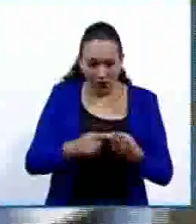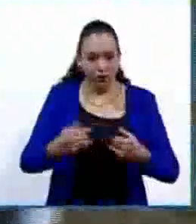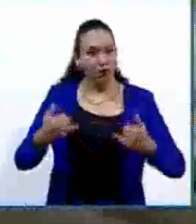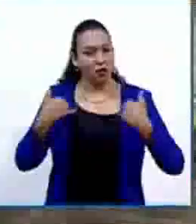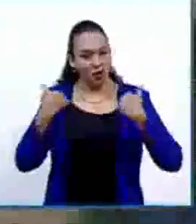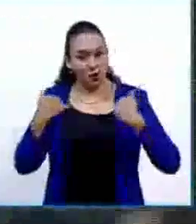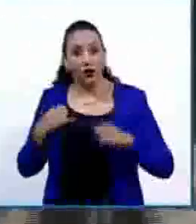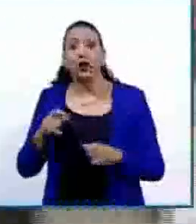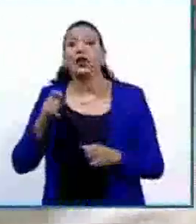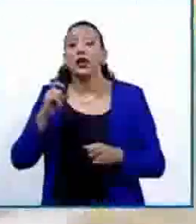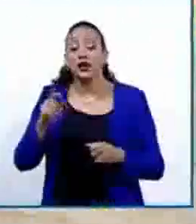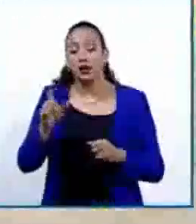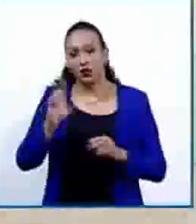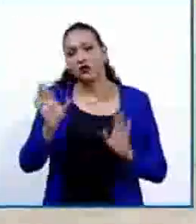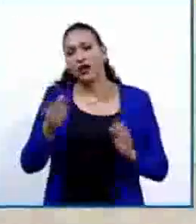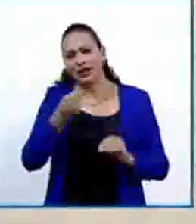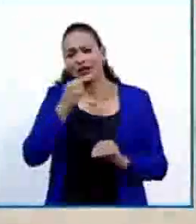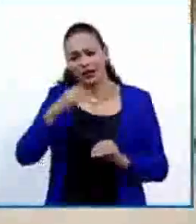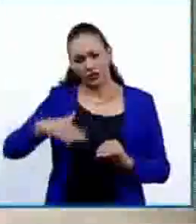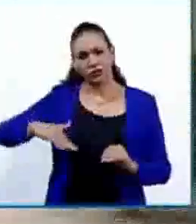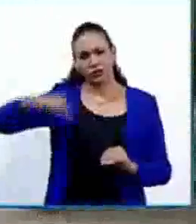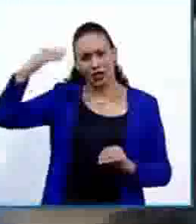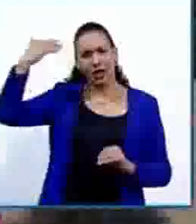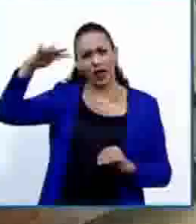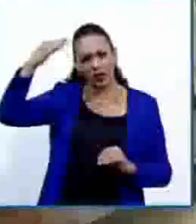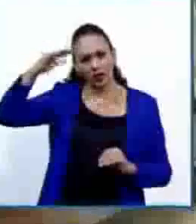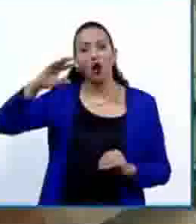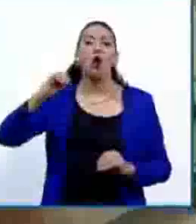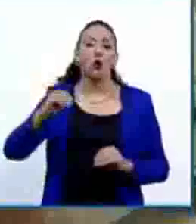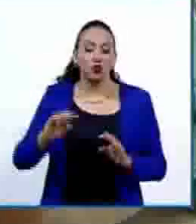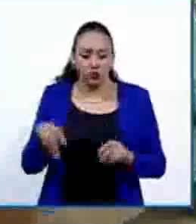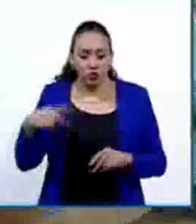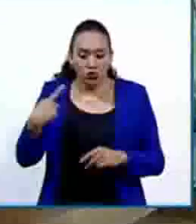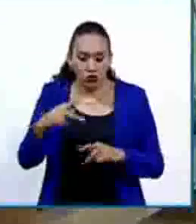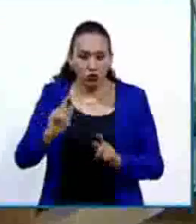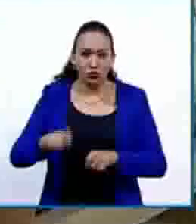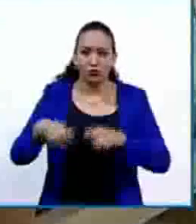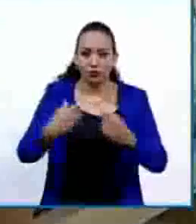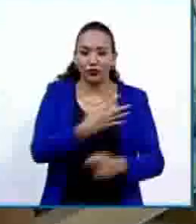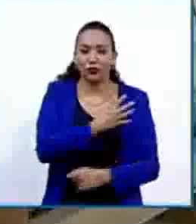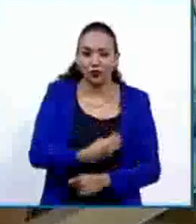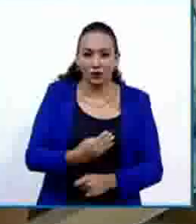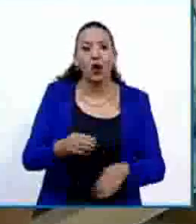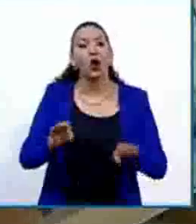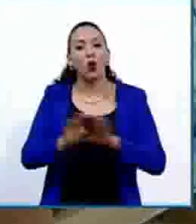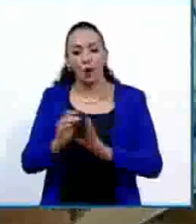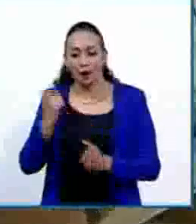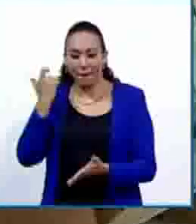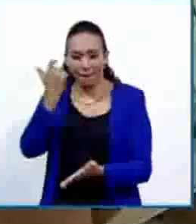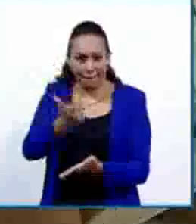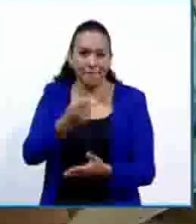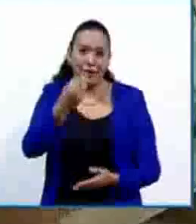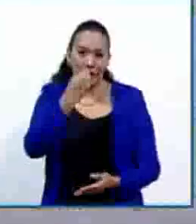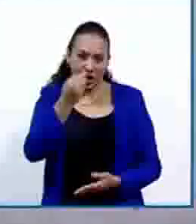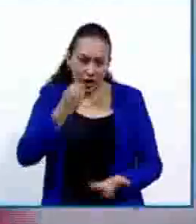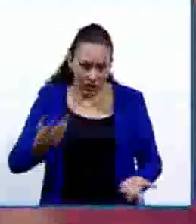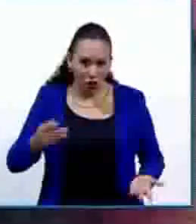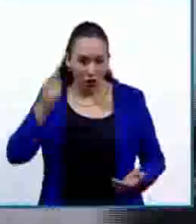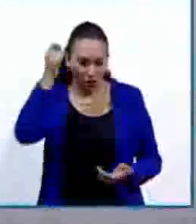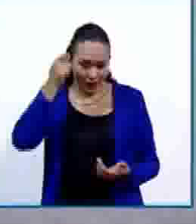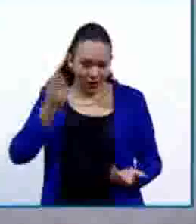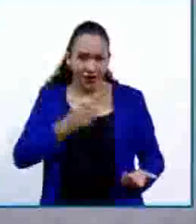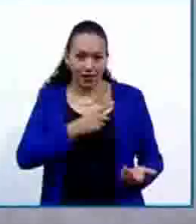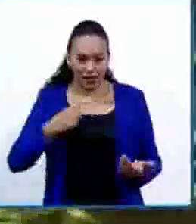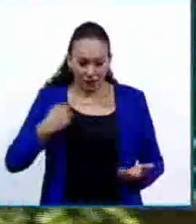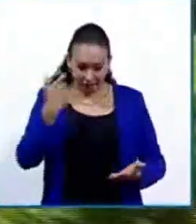e hijos mayores de edad y ascendientes, las consecuencias del incumplimiento del pago de alimentos, algunas cuestiones procesales,